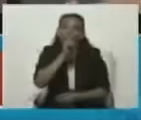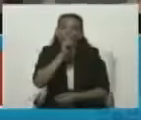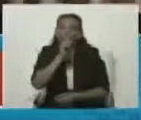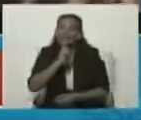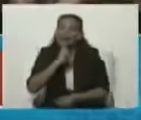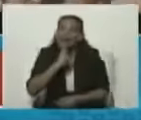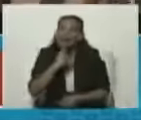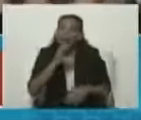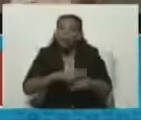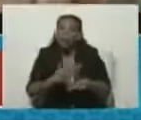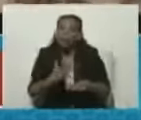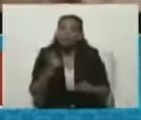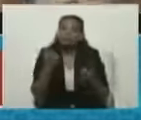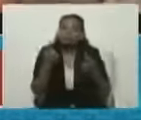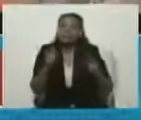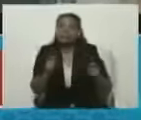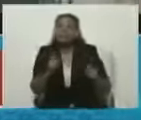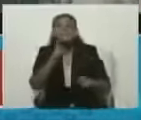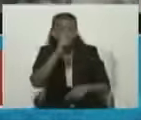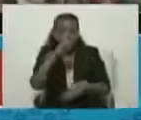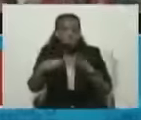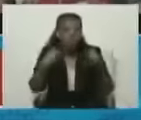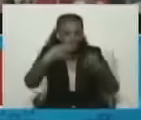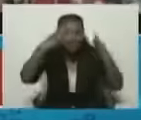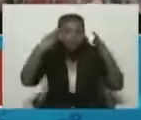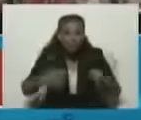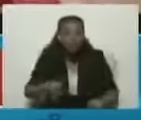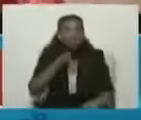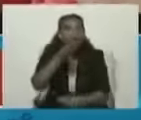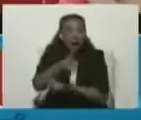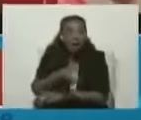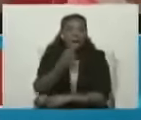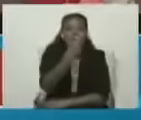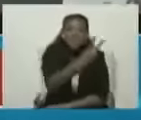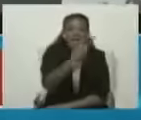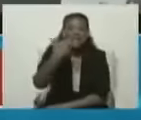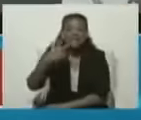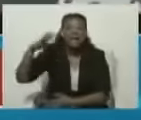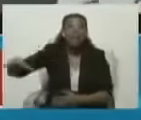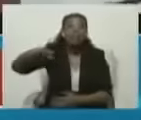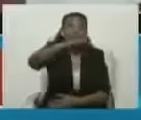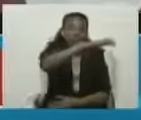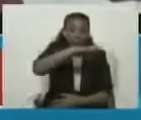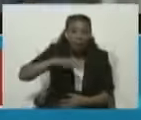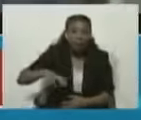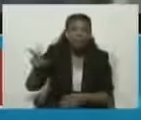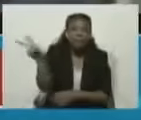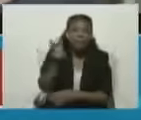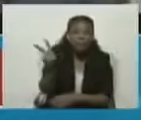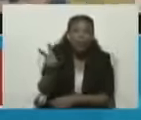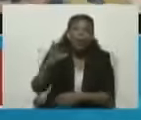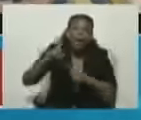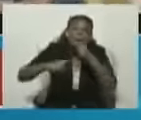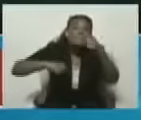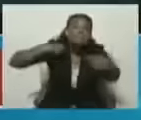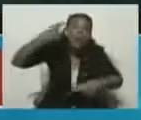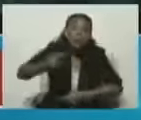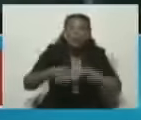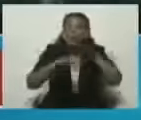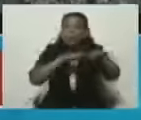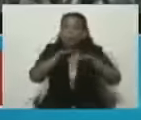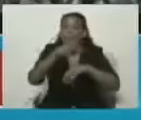estar el día de hoy ni el día de mañana. Pero sepan que vamos a ir a los 23 estados del país y que el próximo